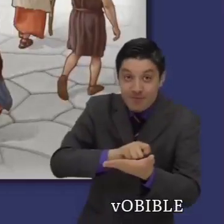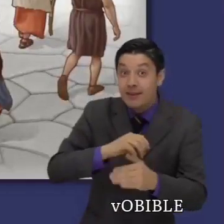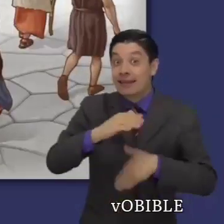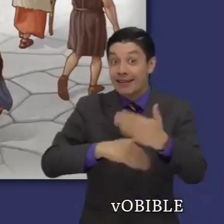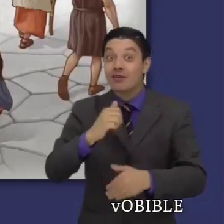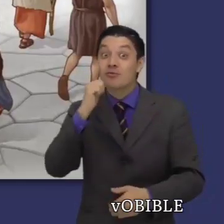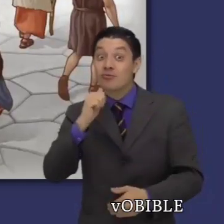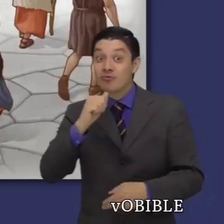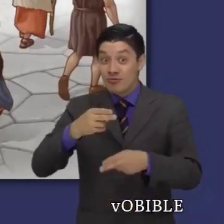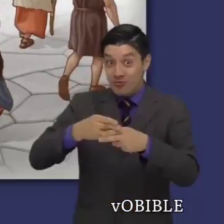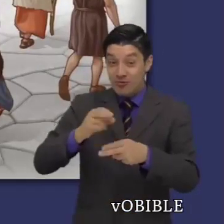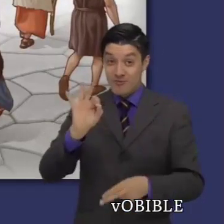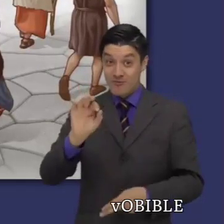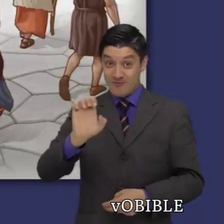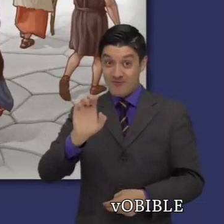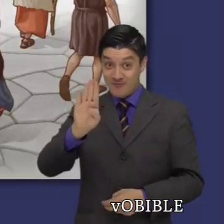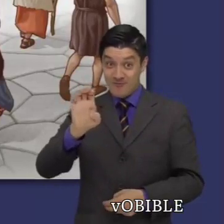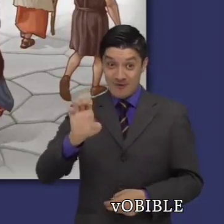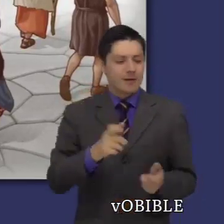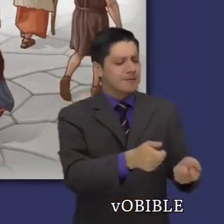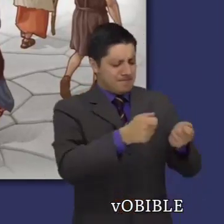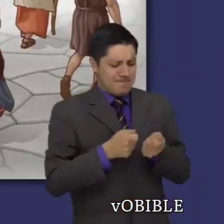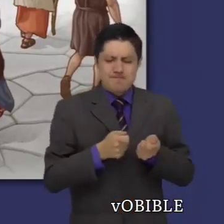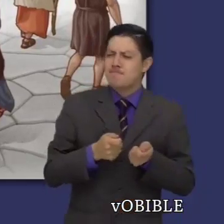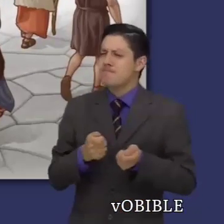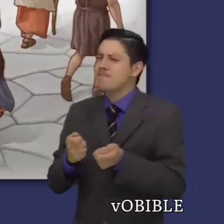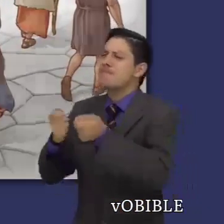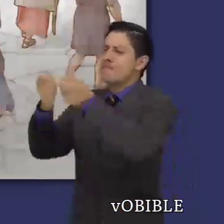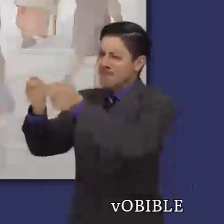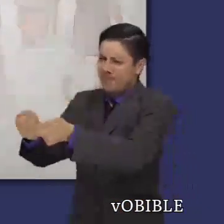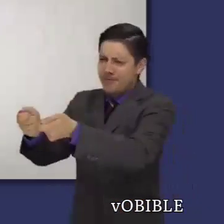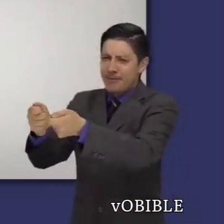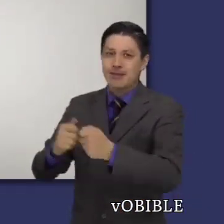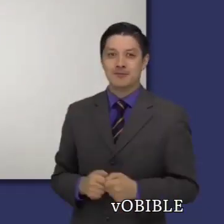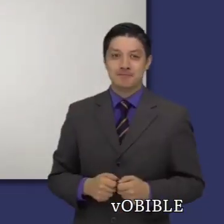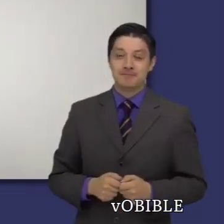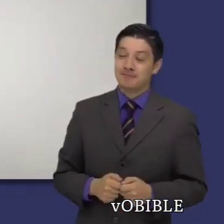llamada Febe llevara la carta a Roma o que acompañara a quien la llevó.